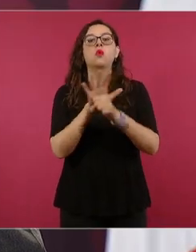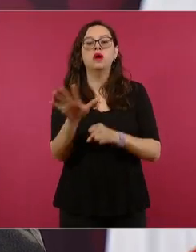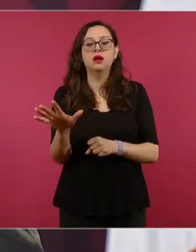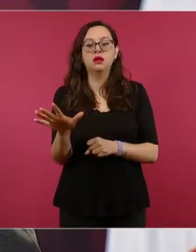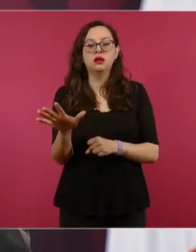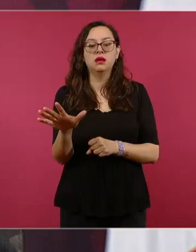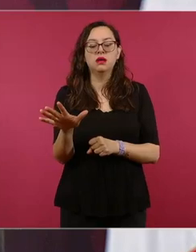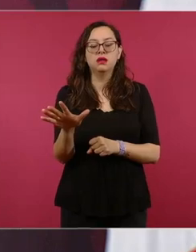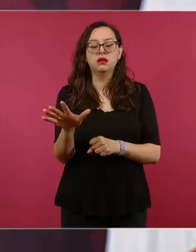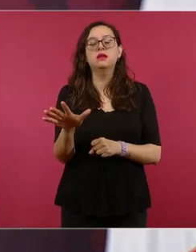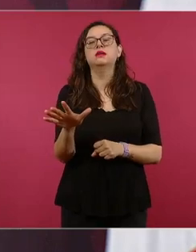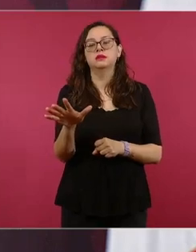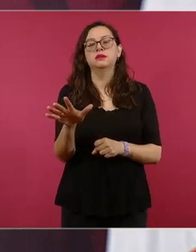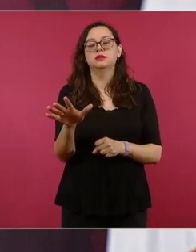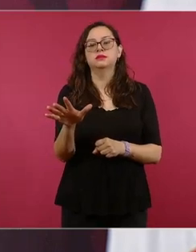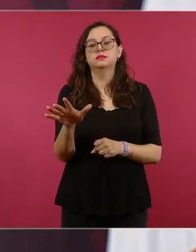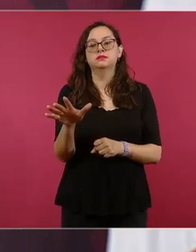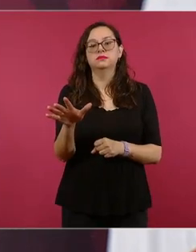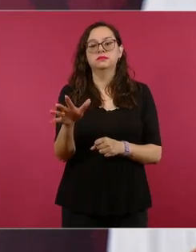con